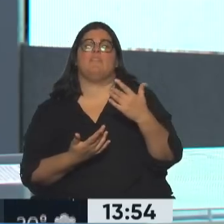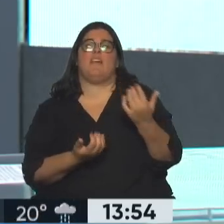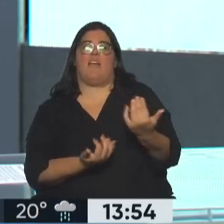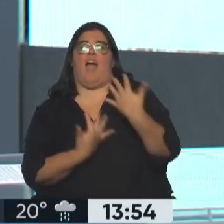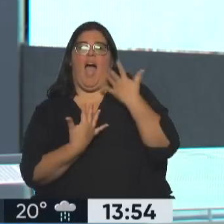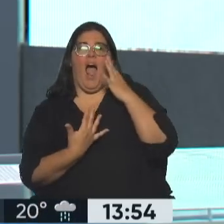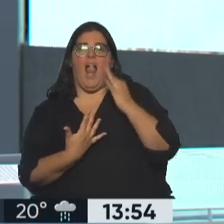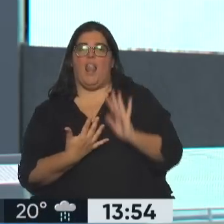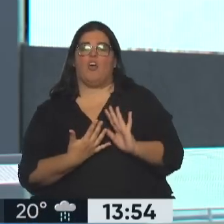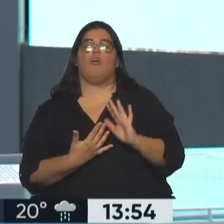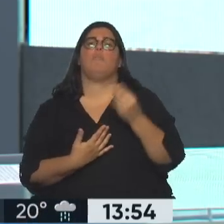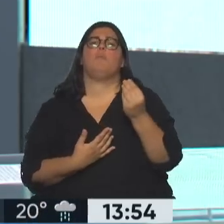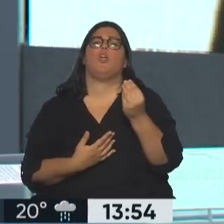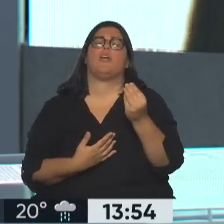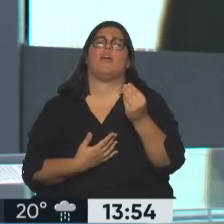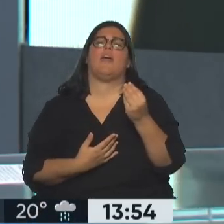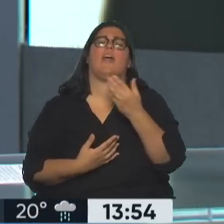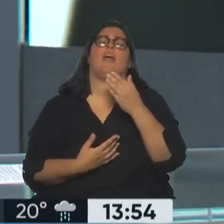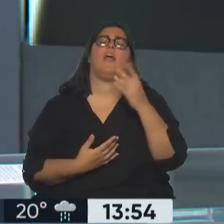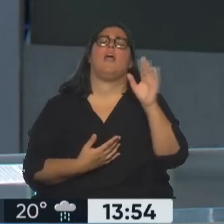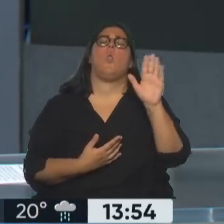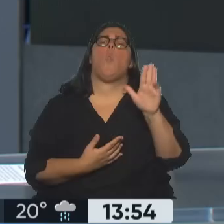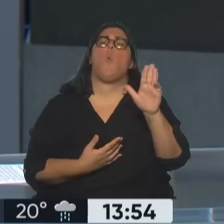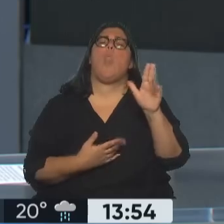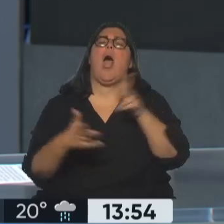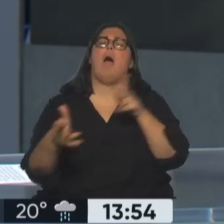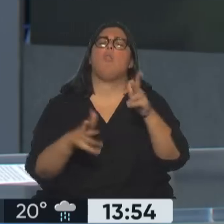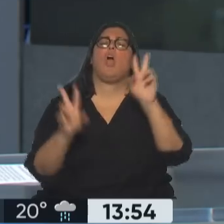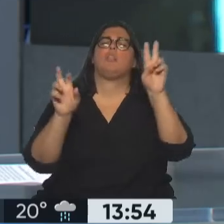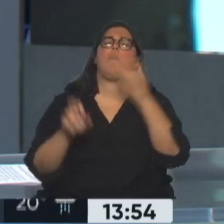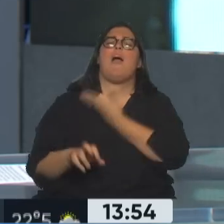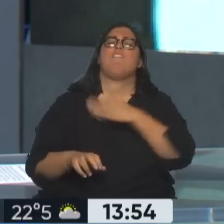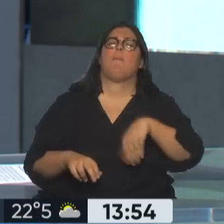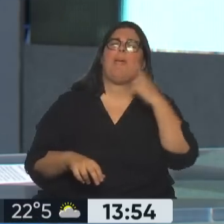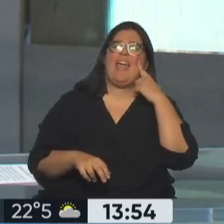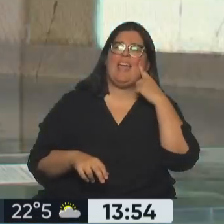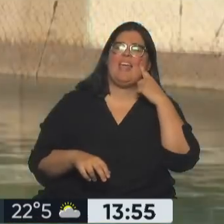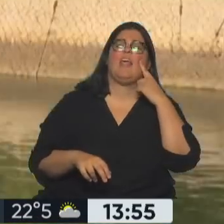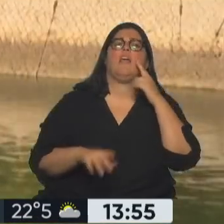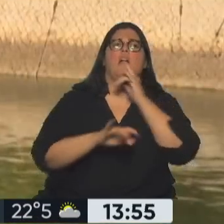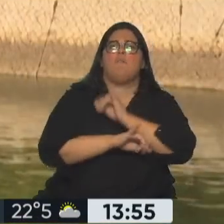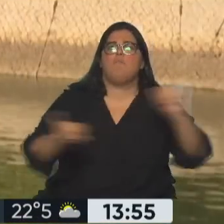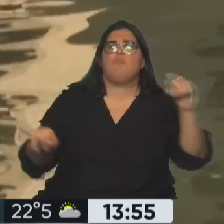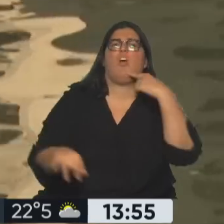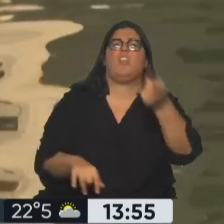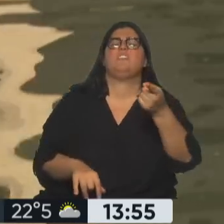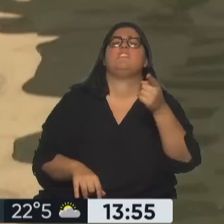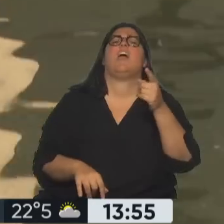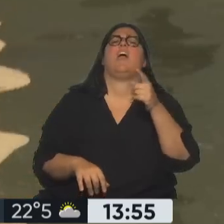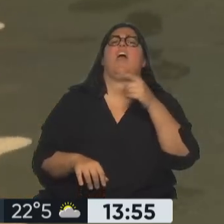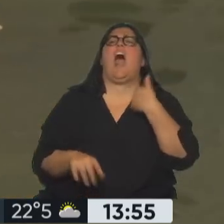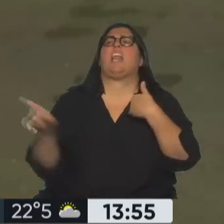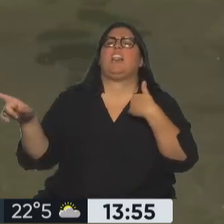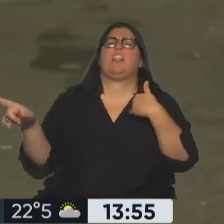fue en relación al Fondo Monetario Internacional y decir que destroza a la Argentina. Esas fueron las palabras que